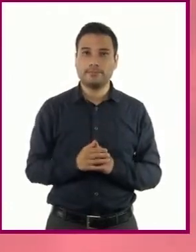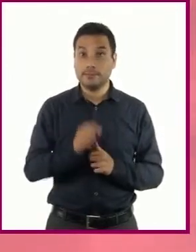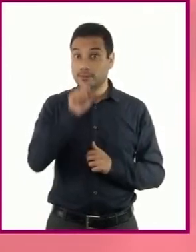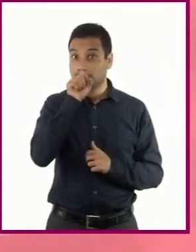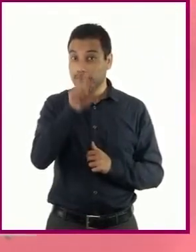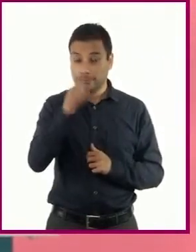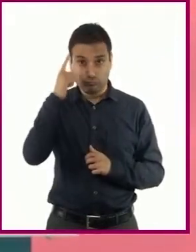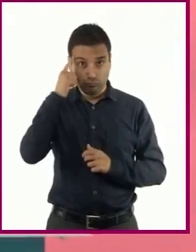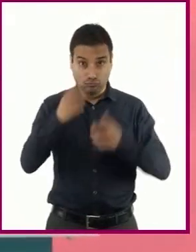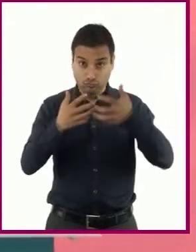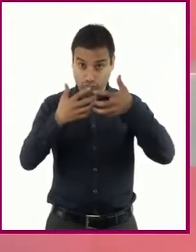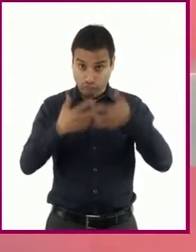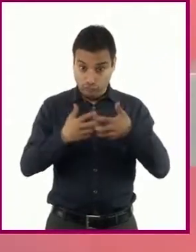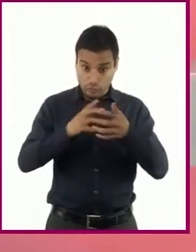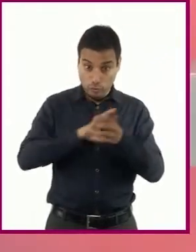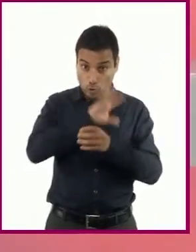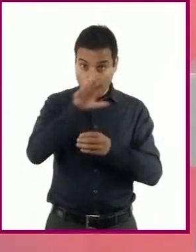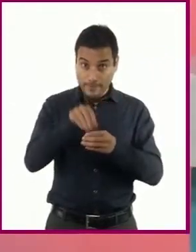hemisferios cerebrales.